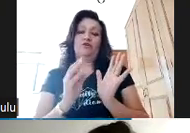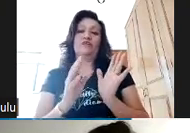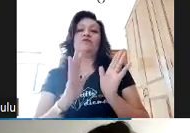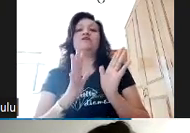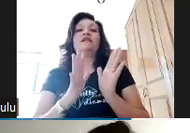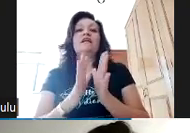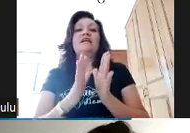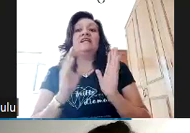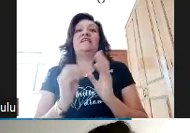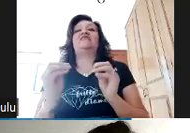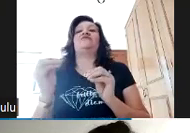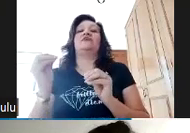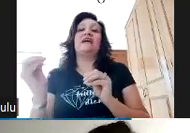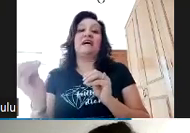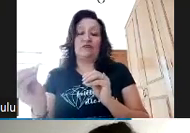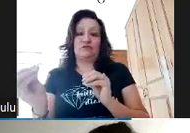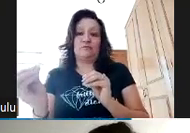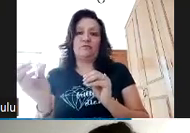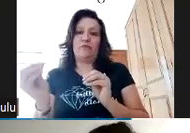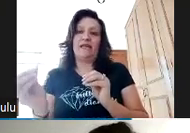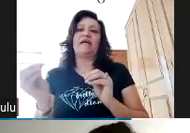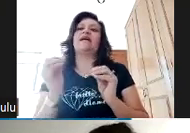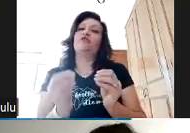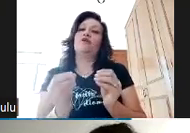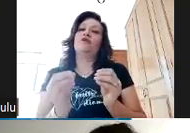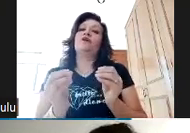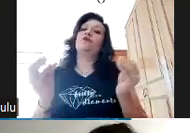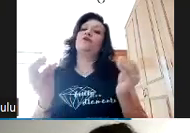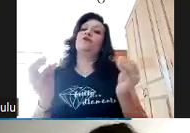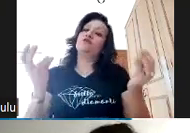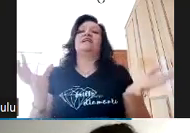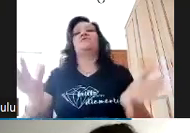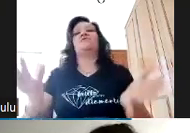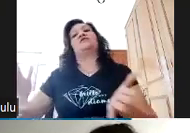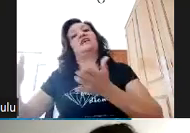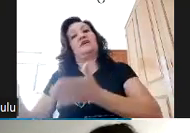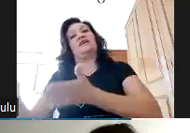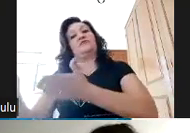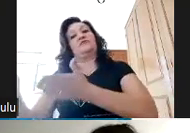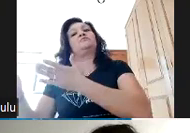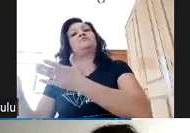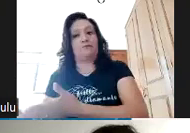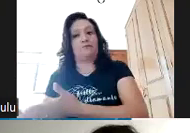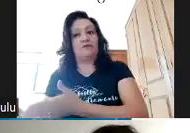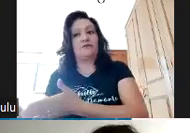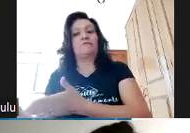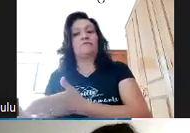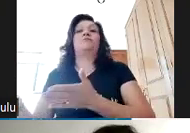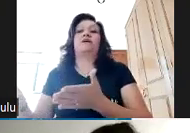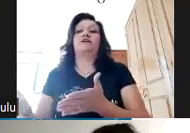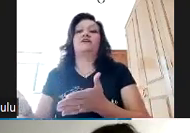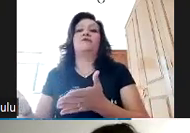conocerlos y identificarlos para que no los lleguemos a quemar a nuestros prospectos